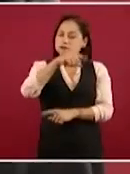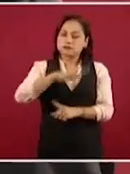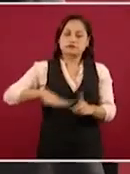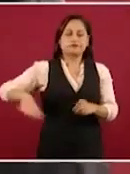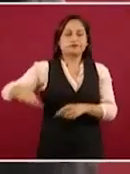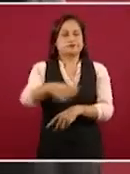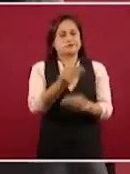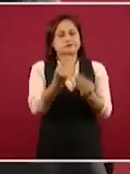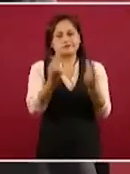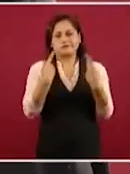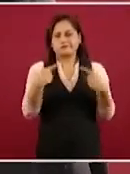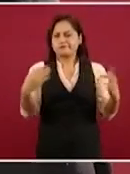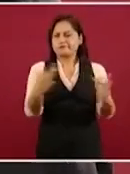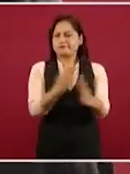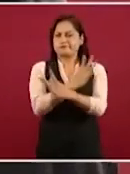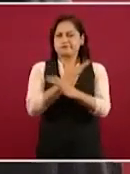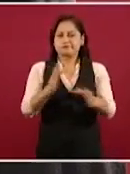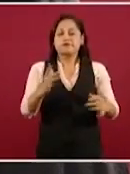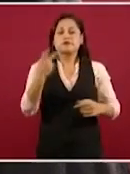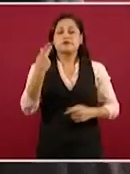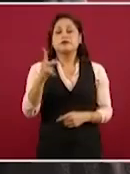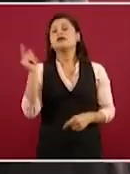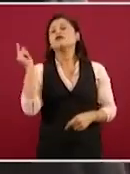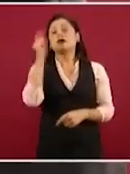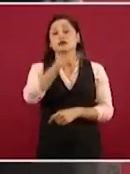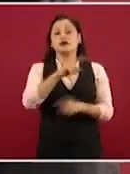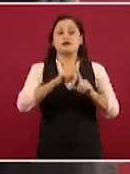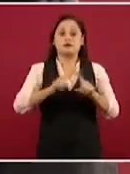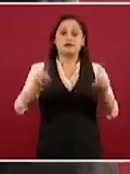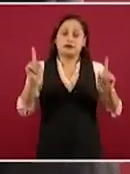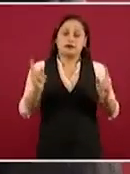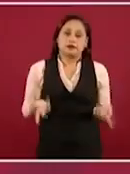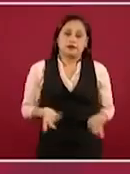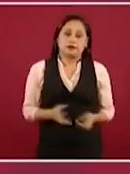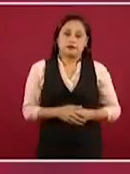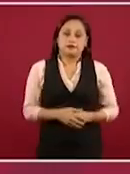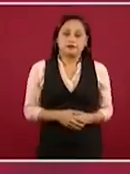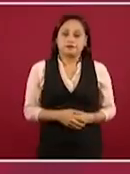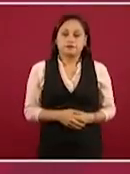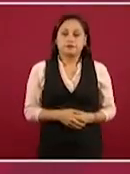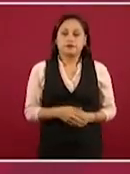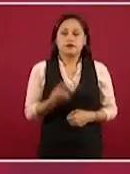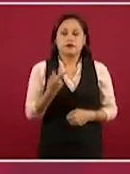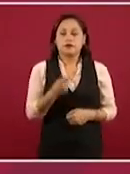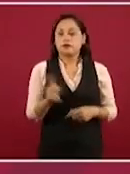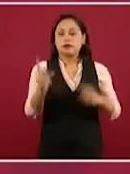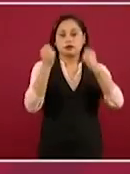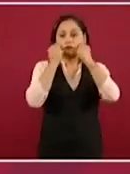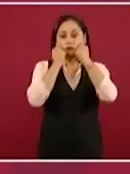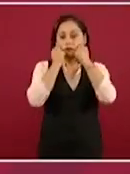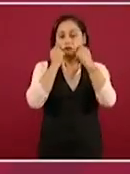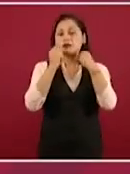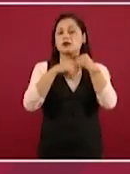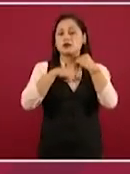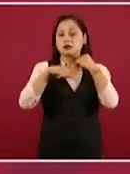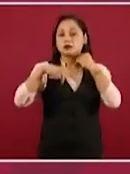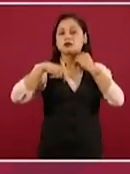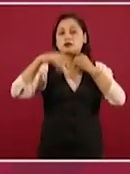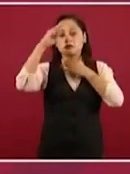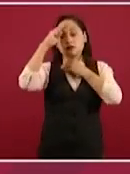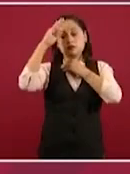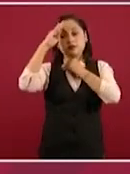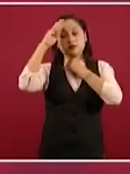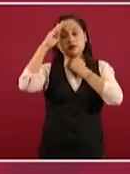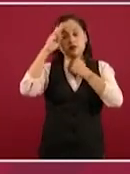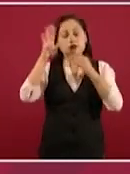un ambiente distinto. De todas formas, tenemos que buscar la protección